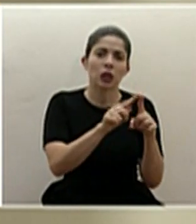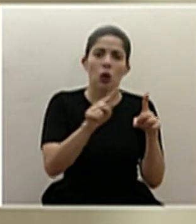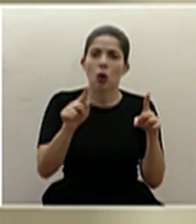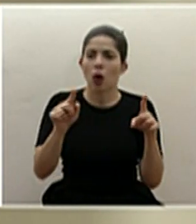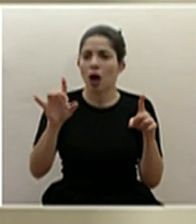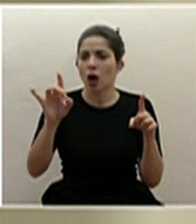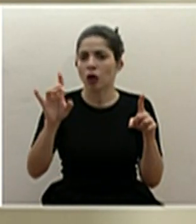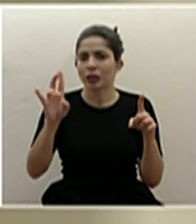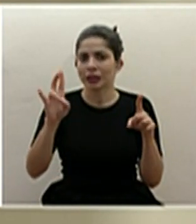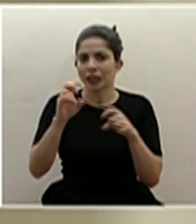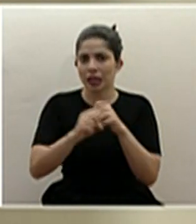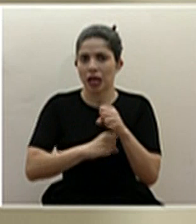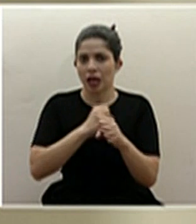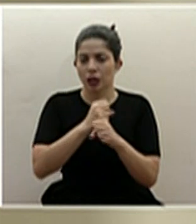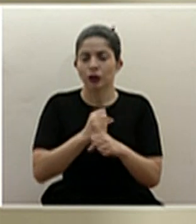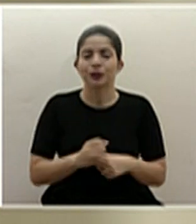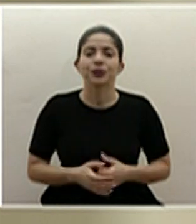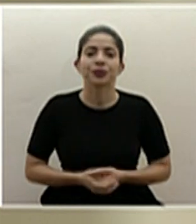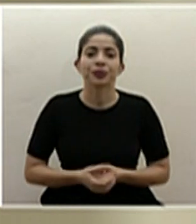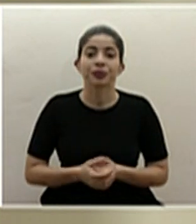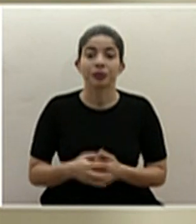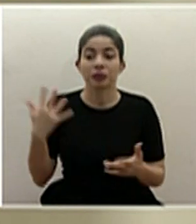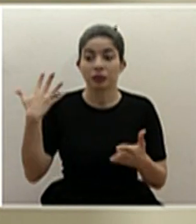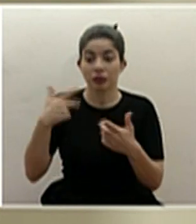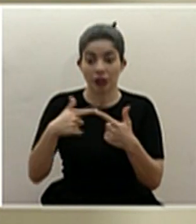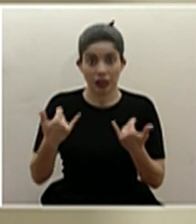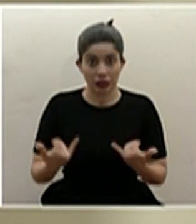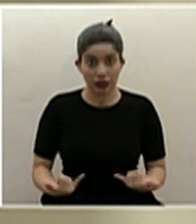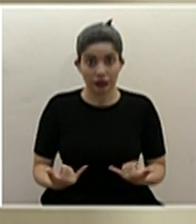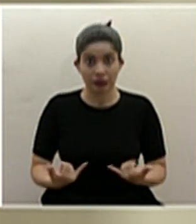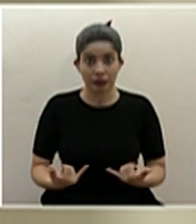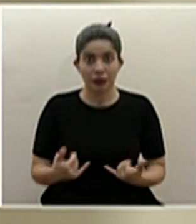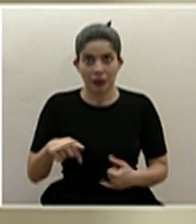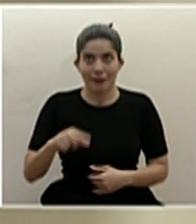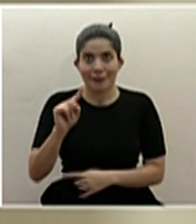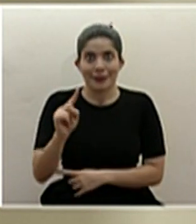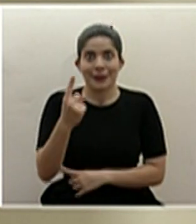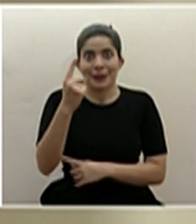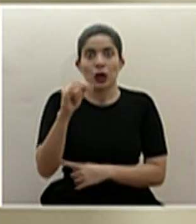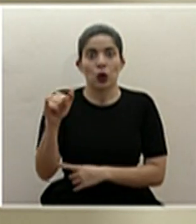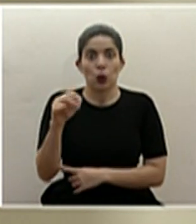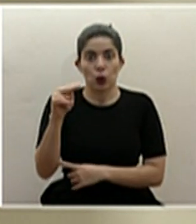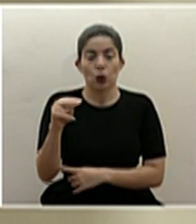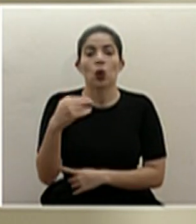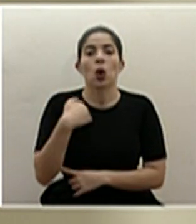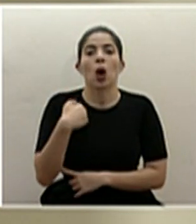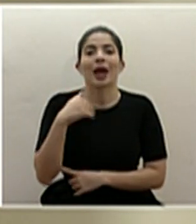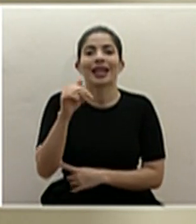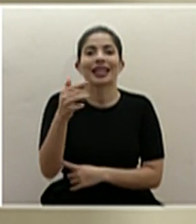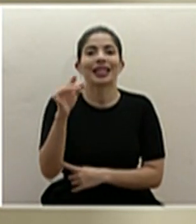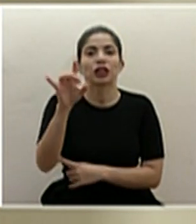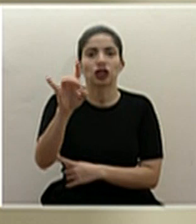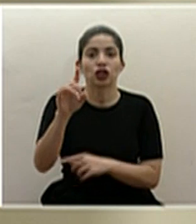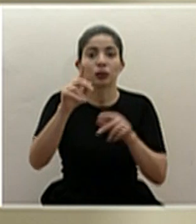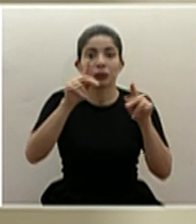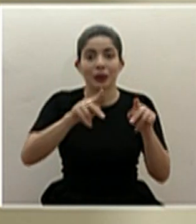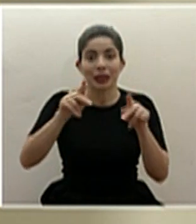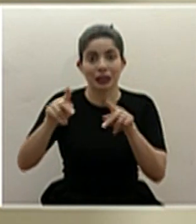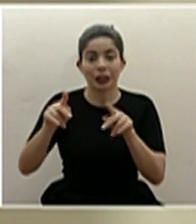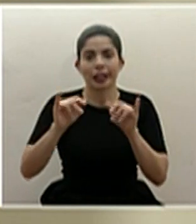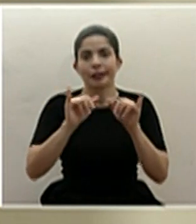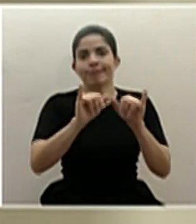los 87 años. Al día de hoy, al día 1 de junio, tenemos 18 personas que se